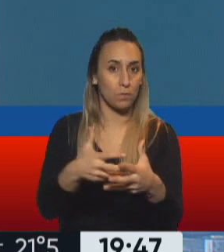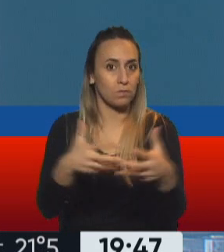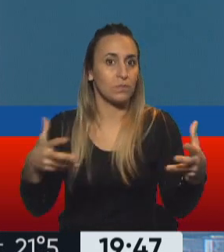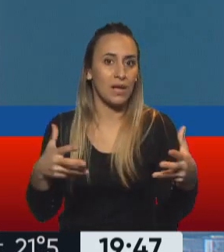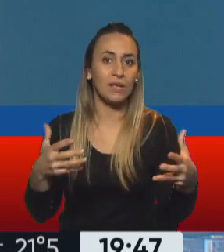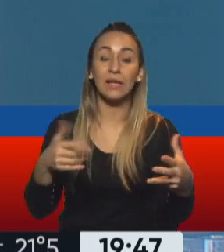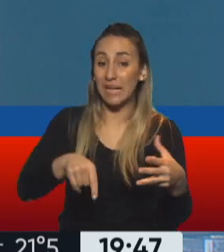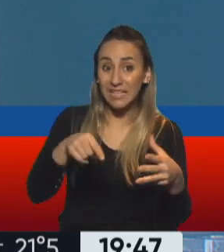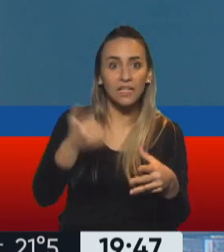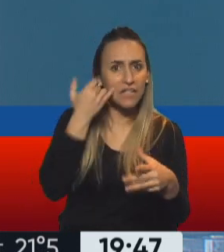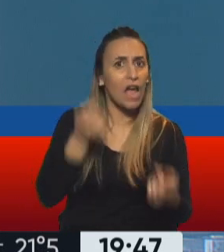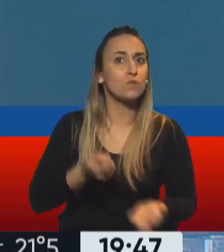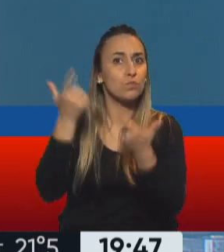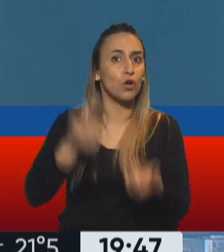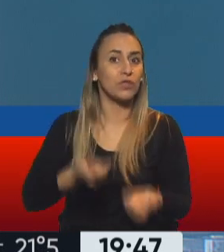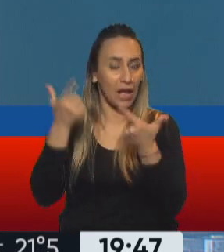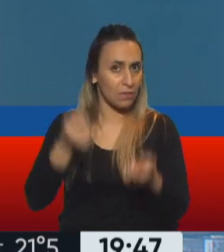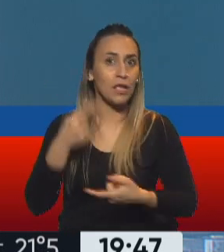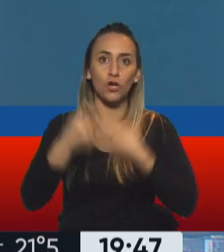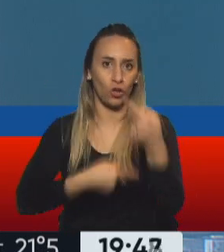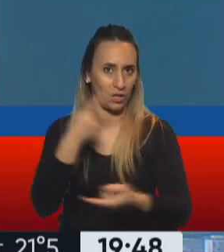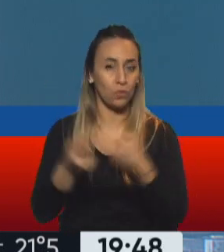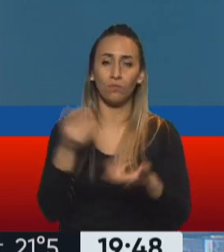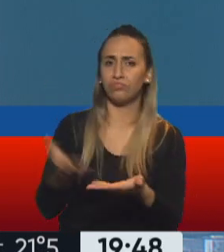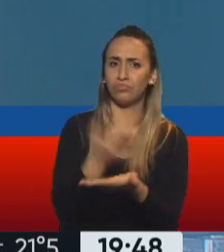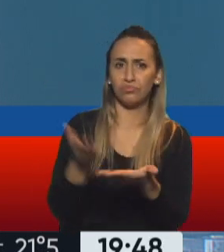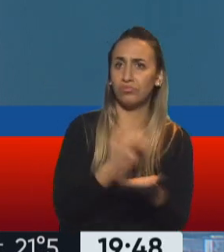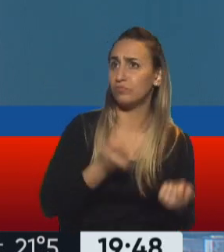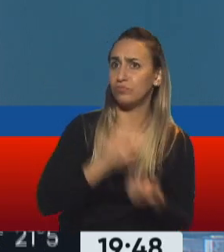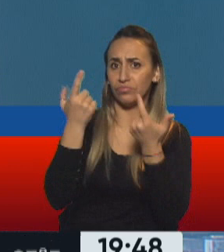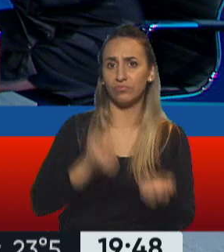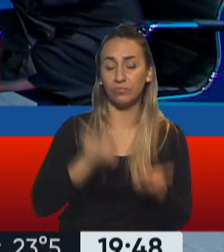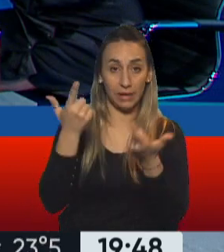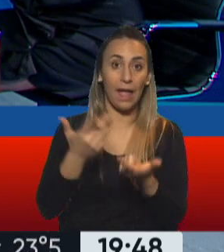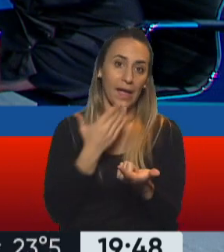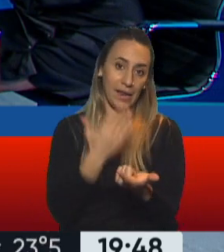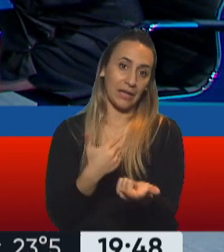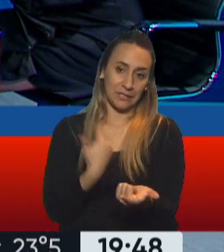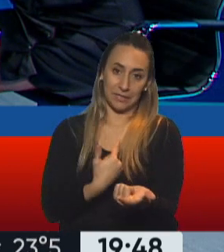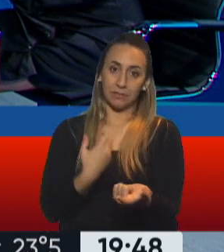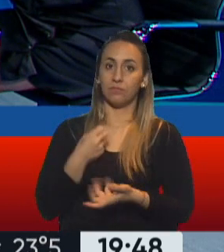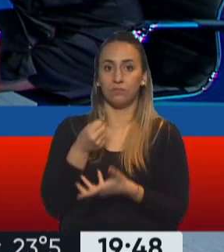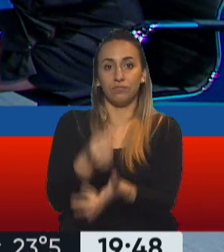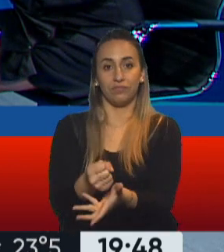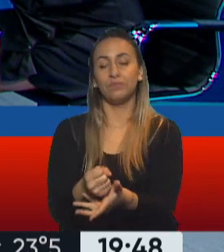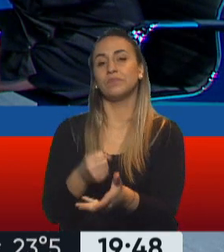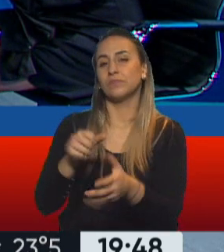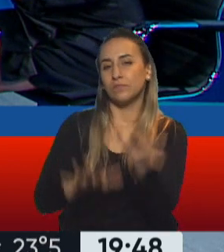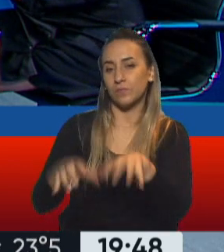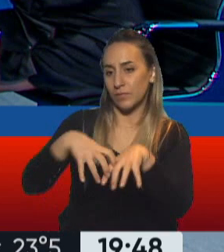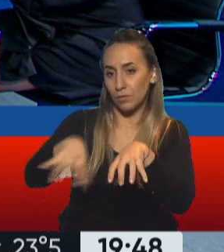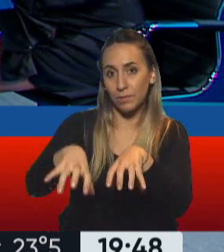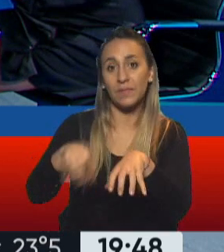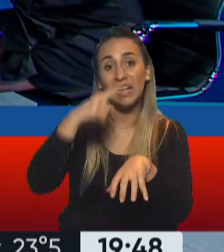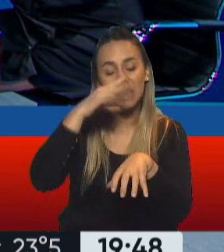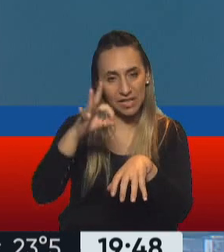está exportando y va a seguir exportando a partir de esta nueva capacidad de ampliar 70 nuevos puestos